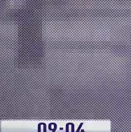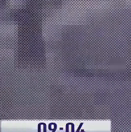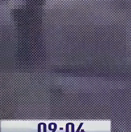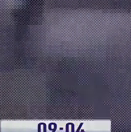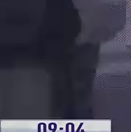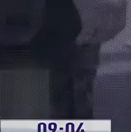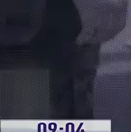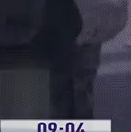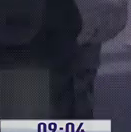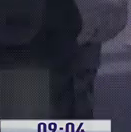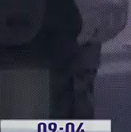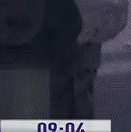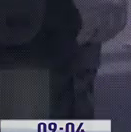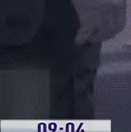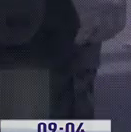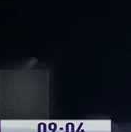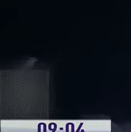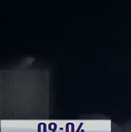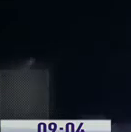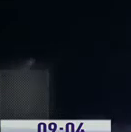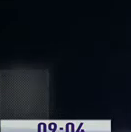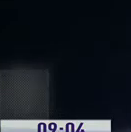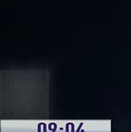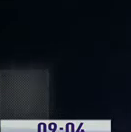siempre tendrán su